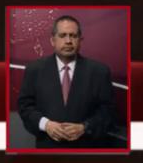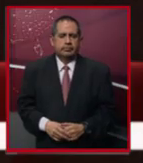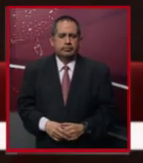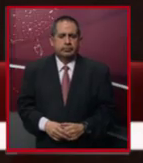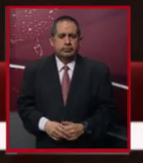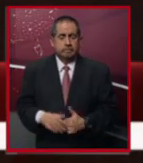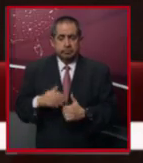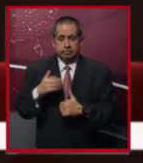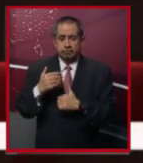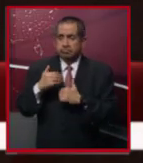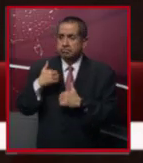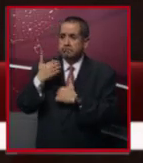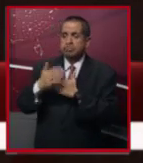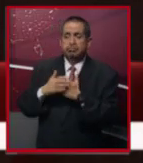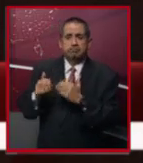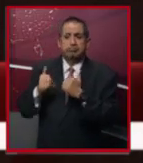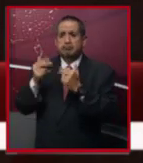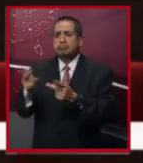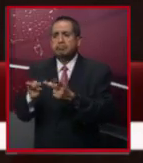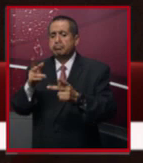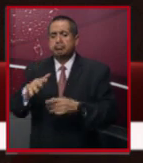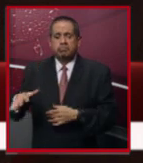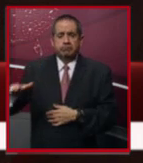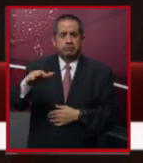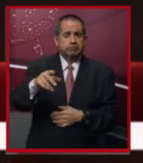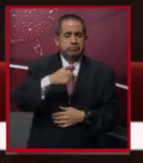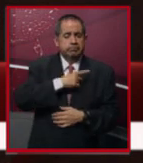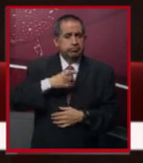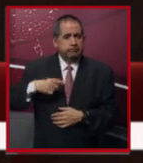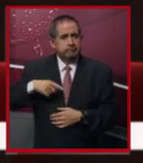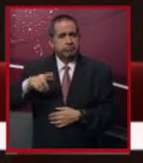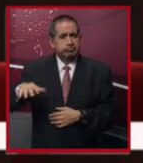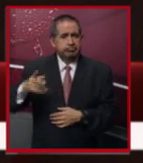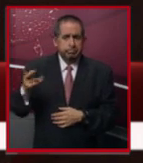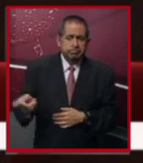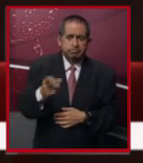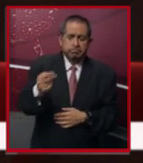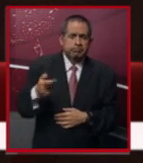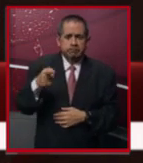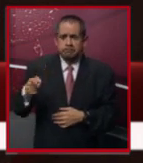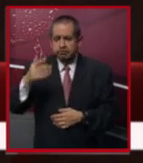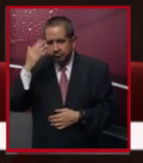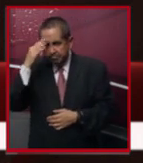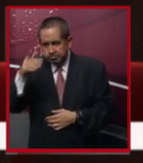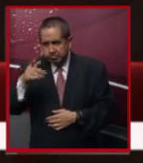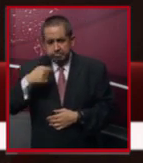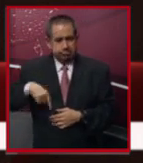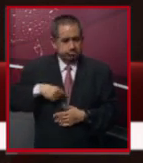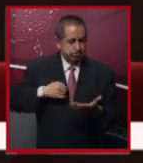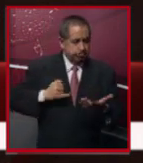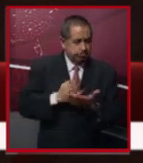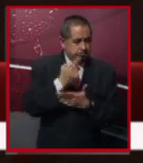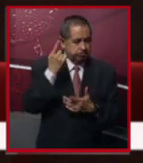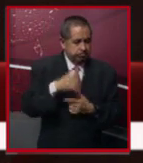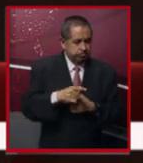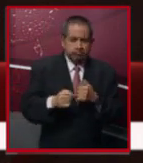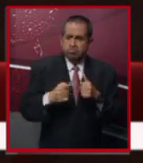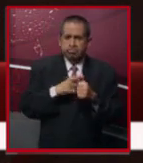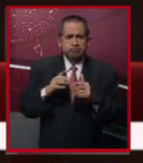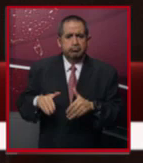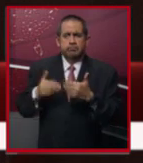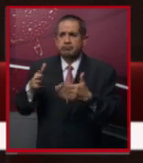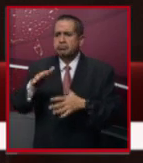Habrá consulta popular porque el pueblo debe ser tomado en cuenta a la hora de tomar decisiones en